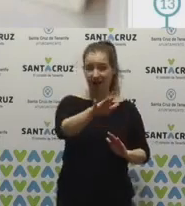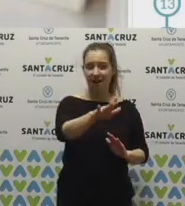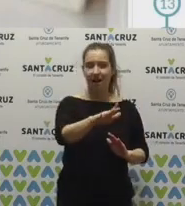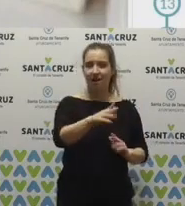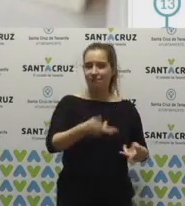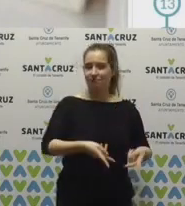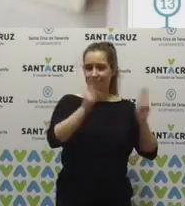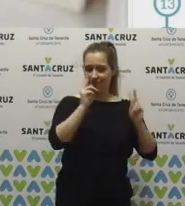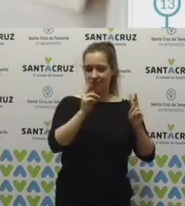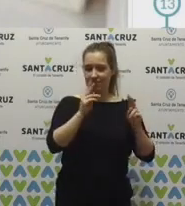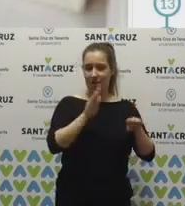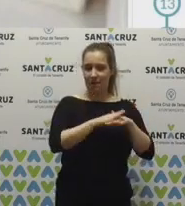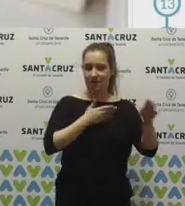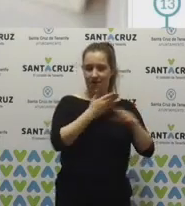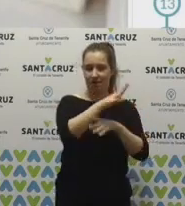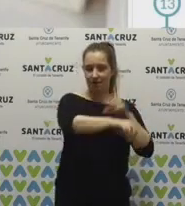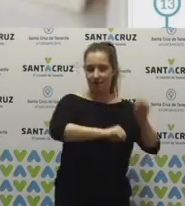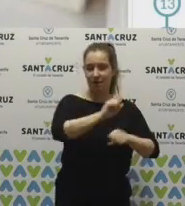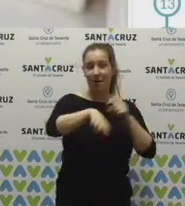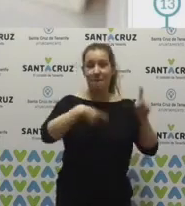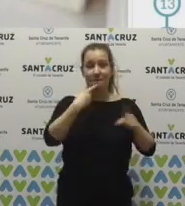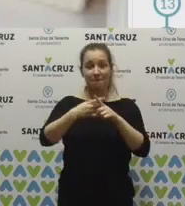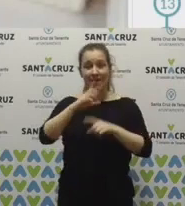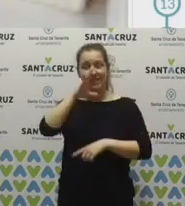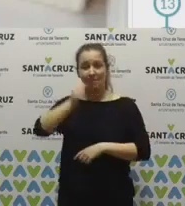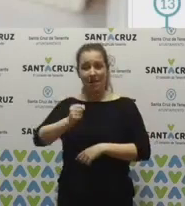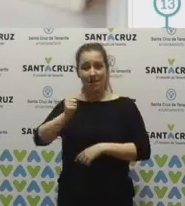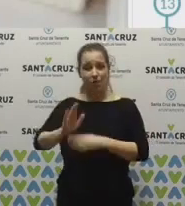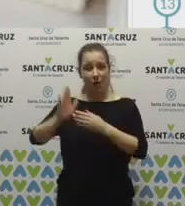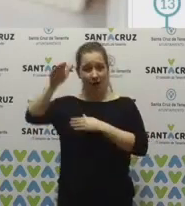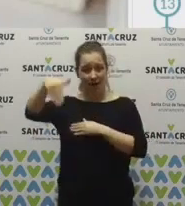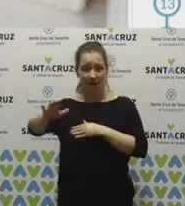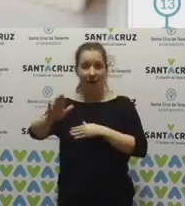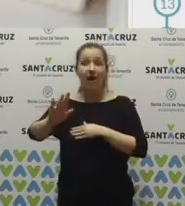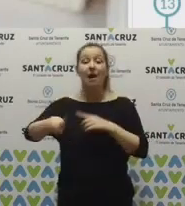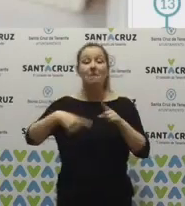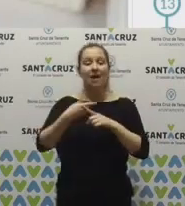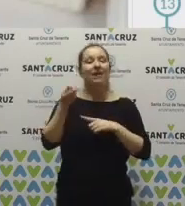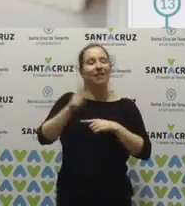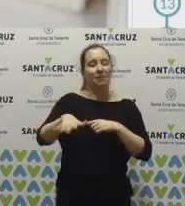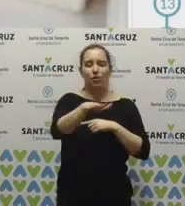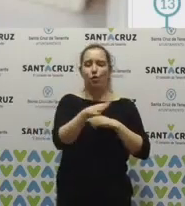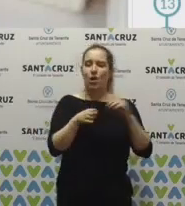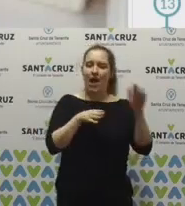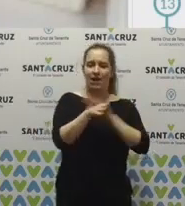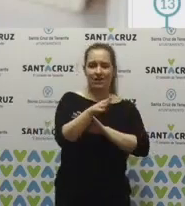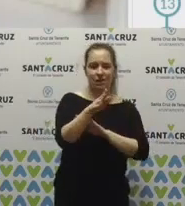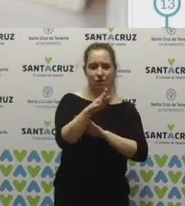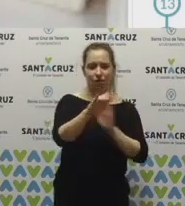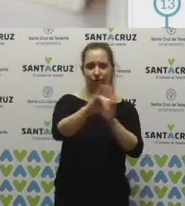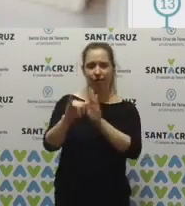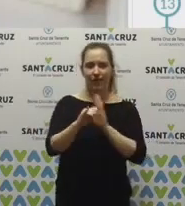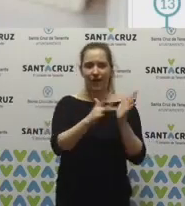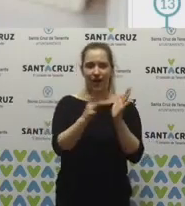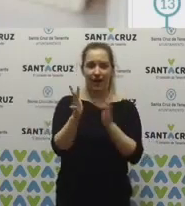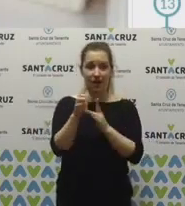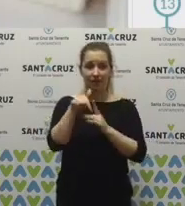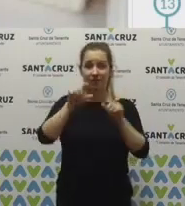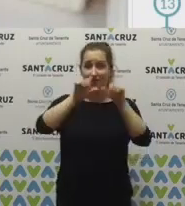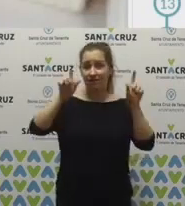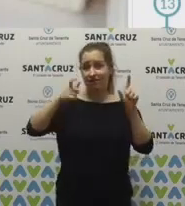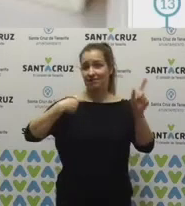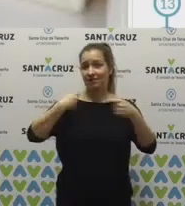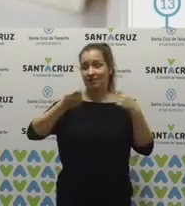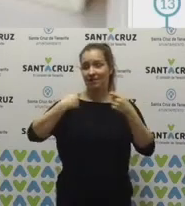el invertido el hiperdino de como desde la zona de acceso de la laguna a través del ip del hipermercados súper